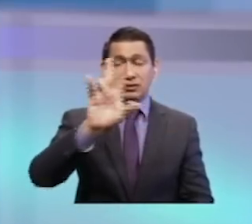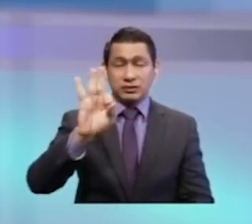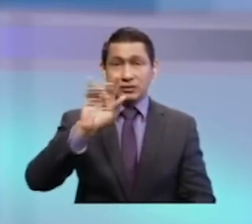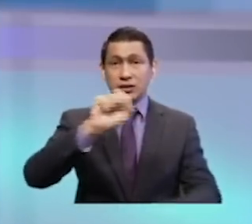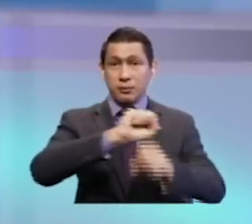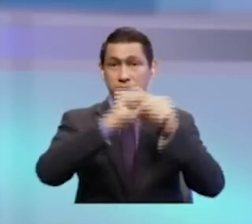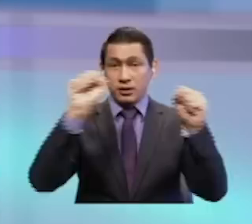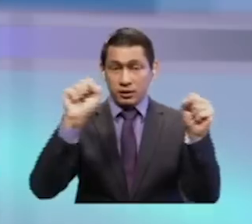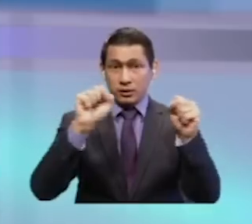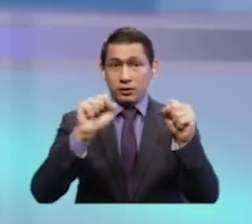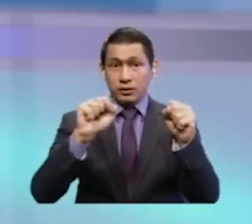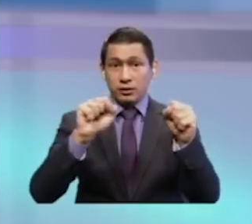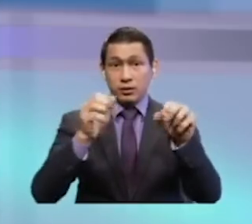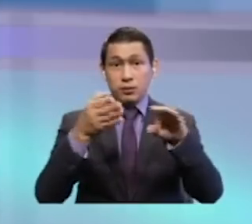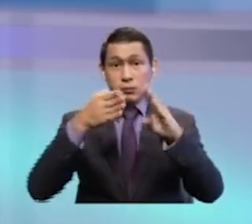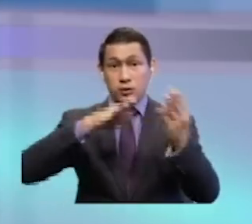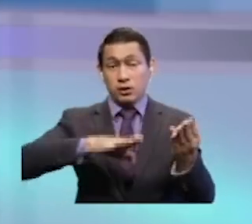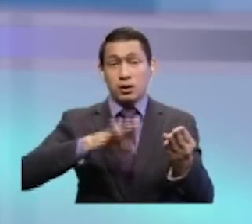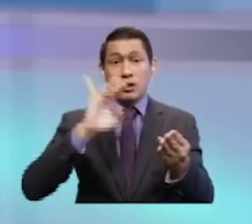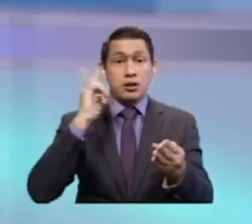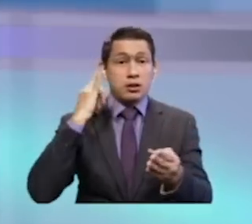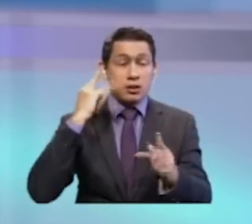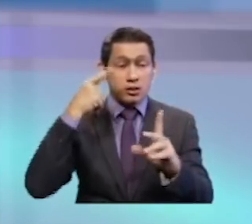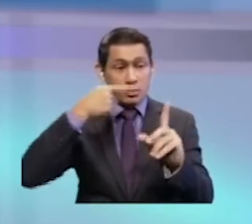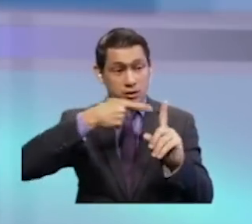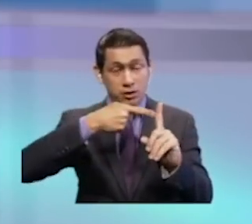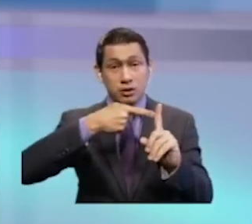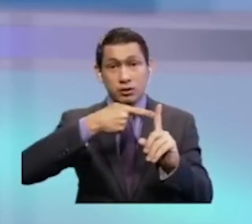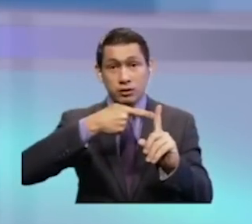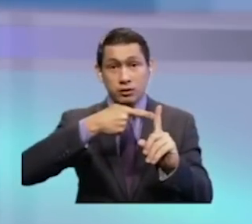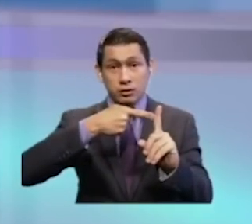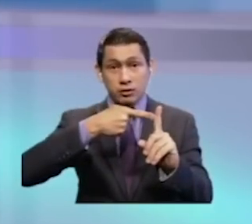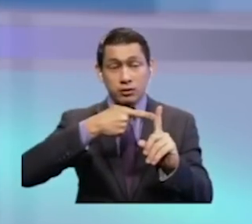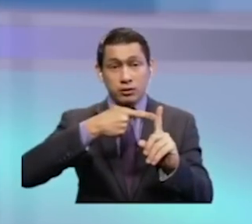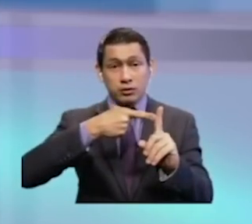7:39 PM. La muerte de una menor de edad encendió nuevamente el pedido